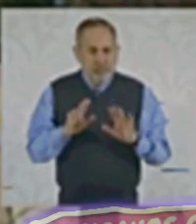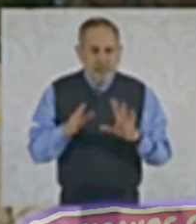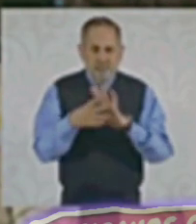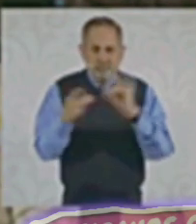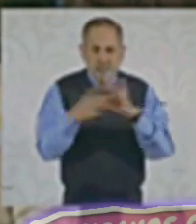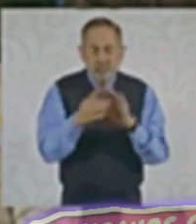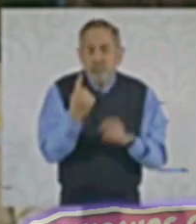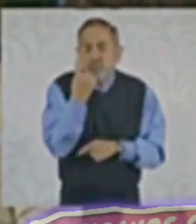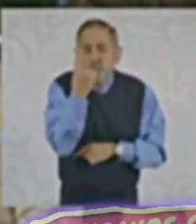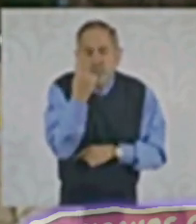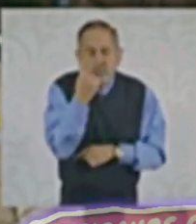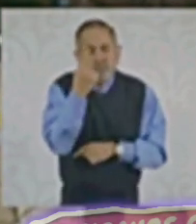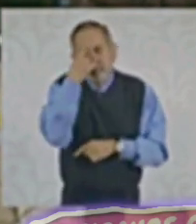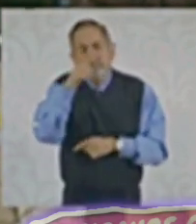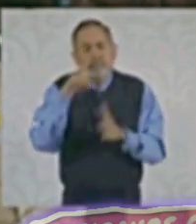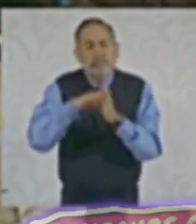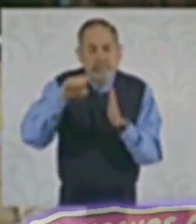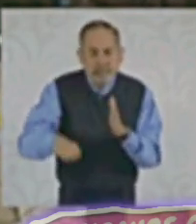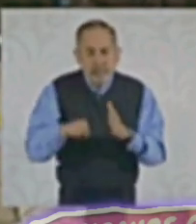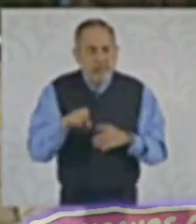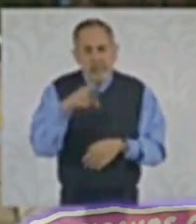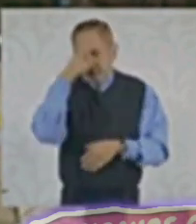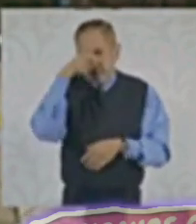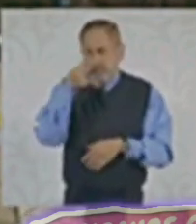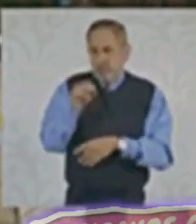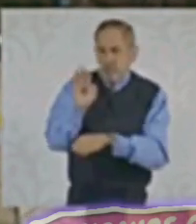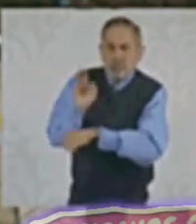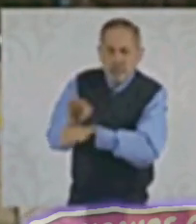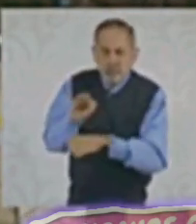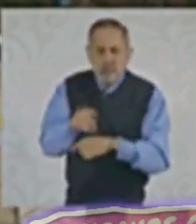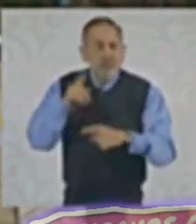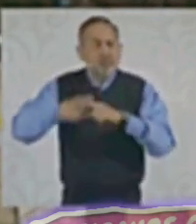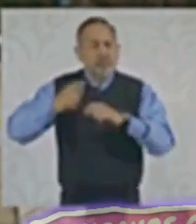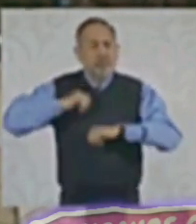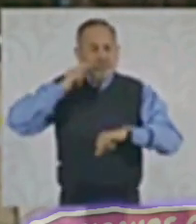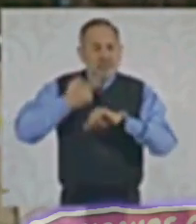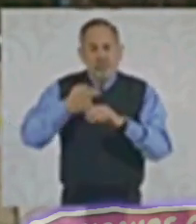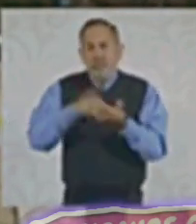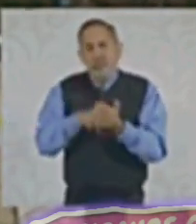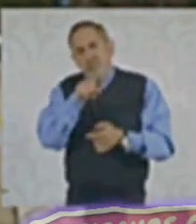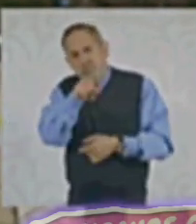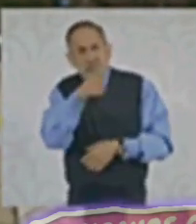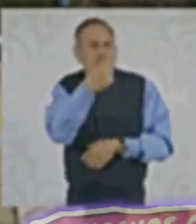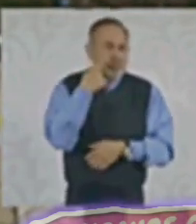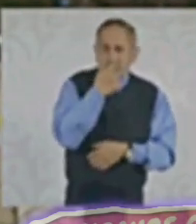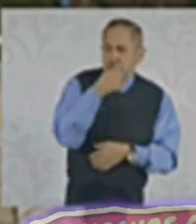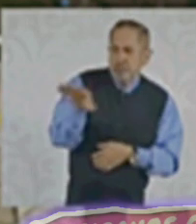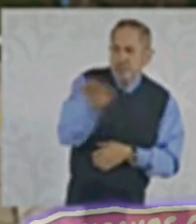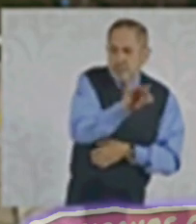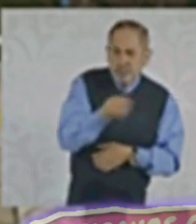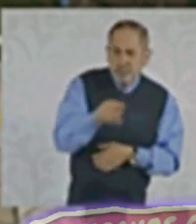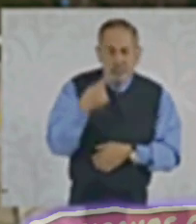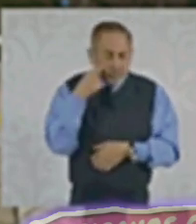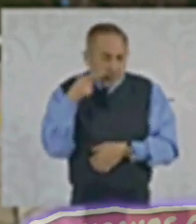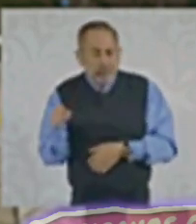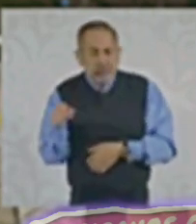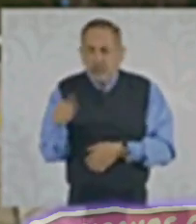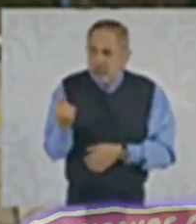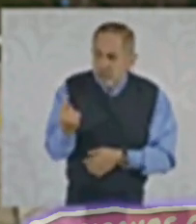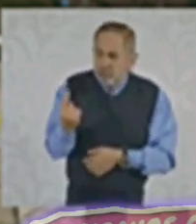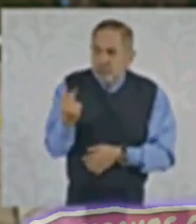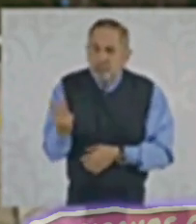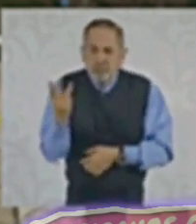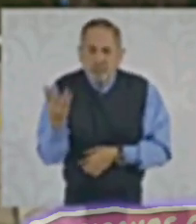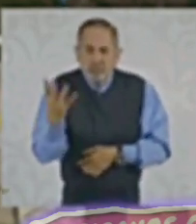compartirle un solo caso y que usted o los encargados o quien a usted designe puedan ver que en efecto esta